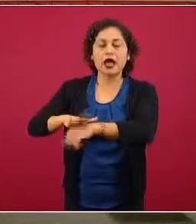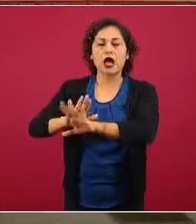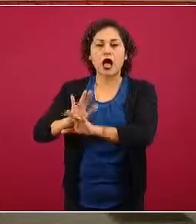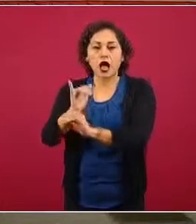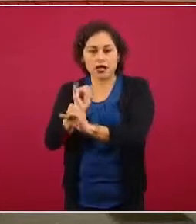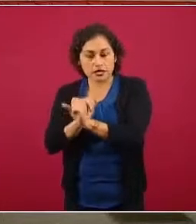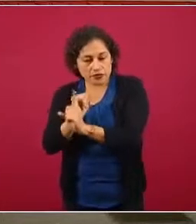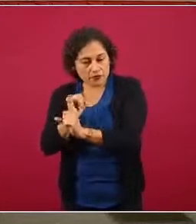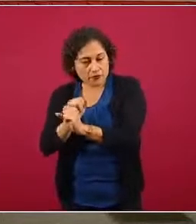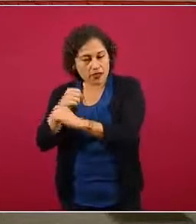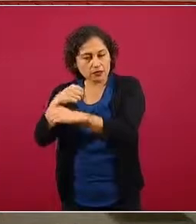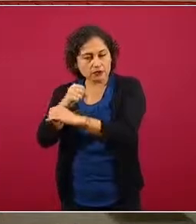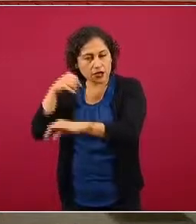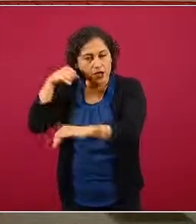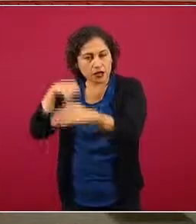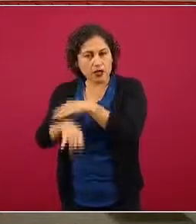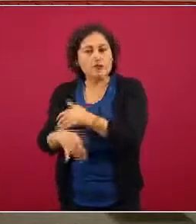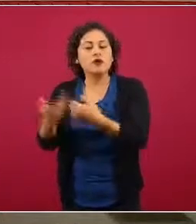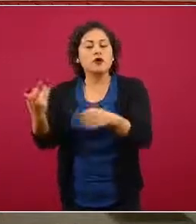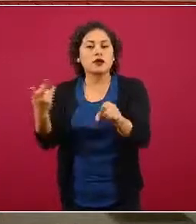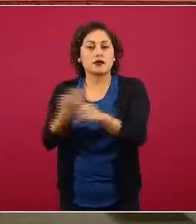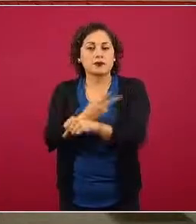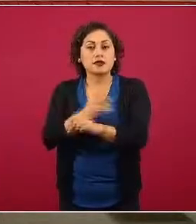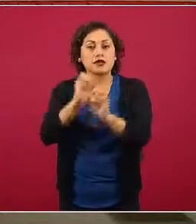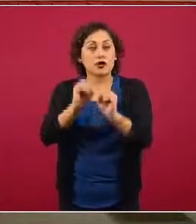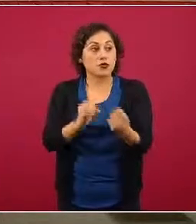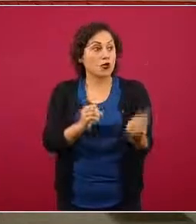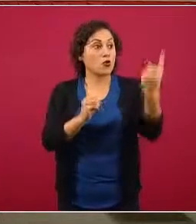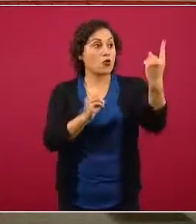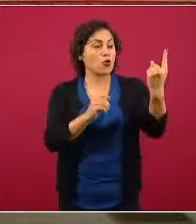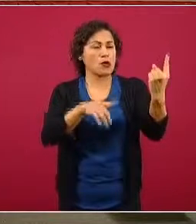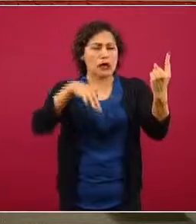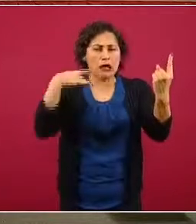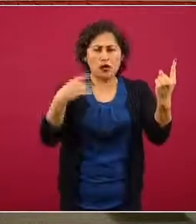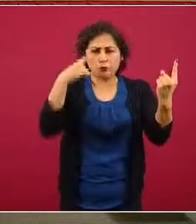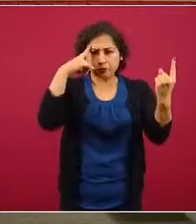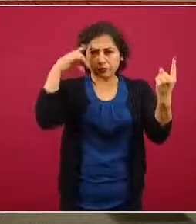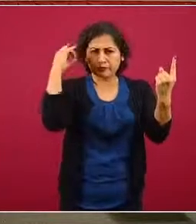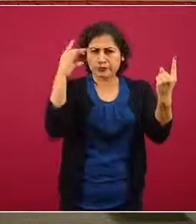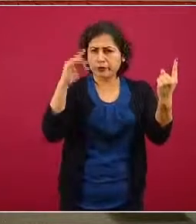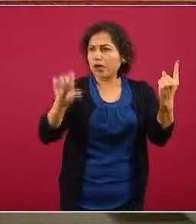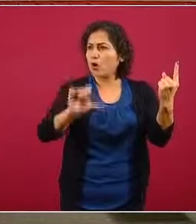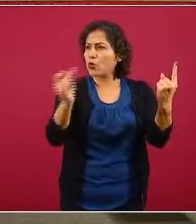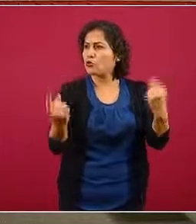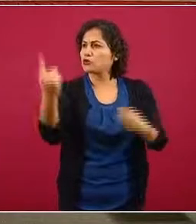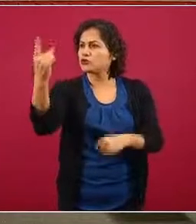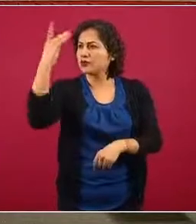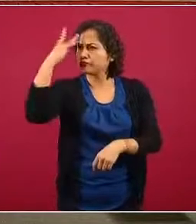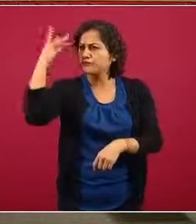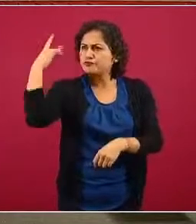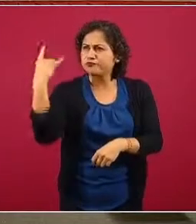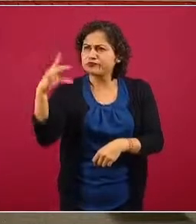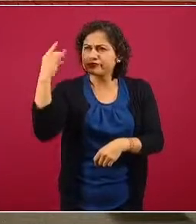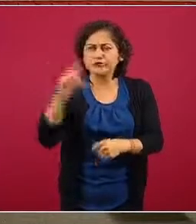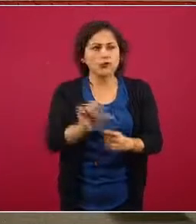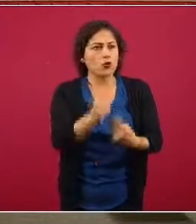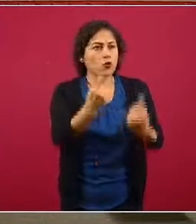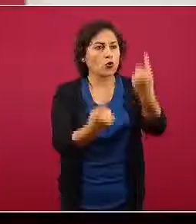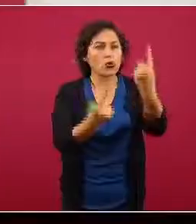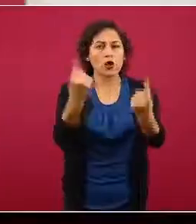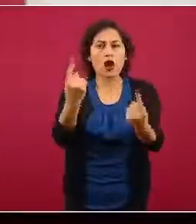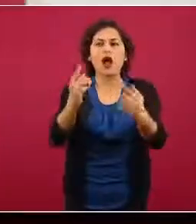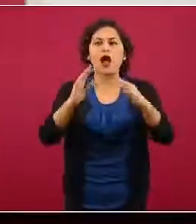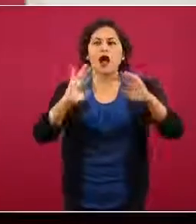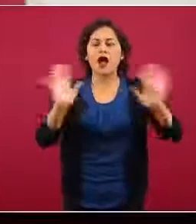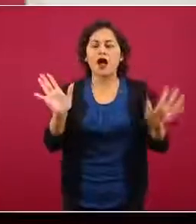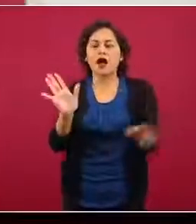hay en otros lados en donde también haya dolor de cabeza severo, dolor de cabeza, entonces veamos, bueno, algo que